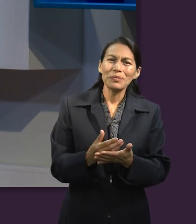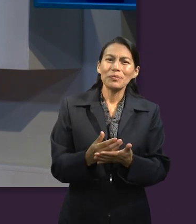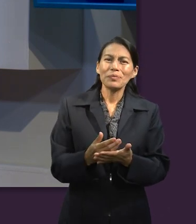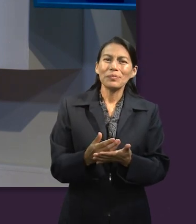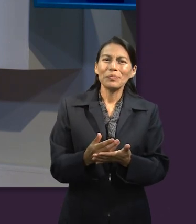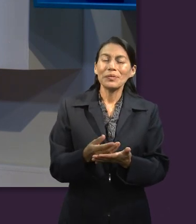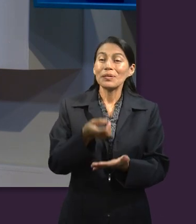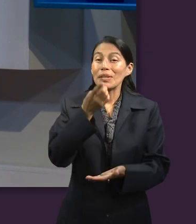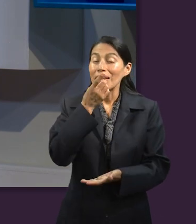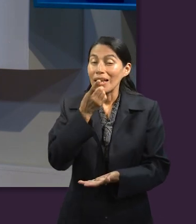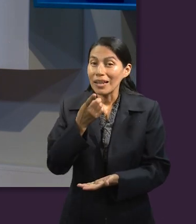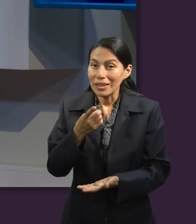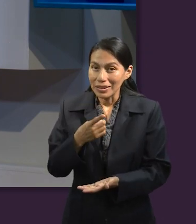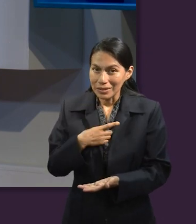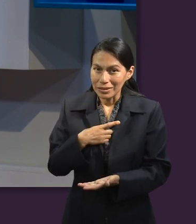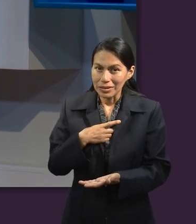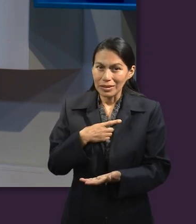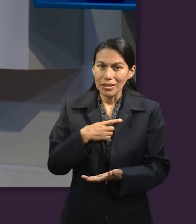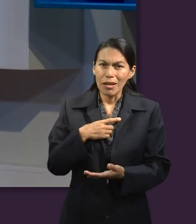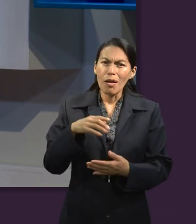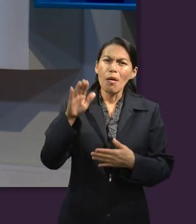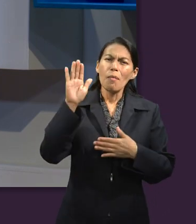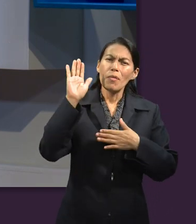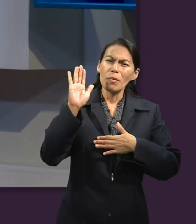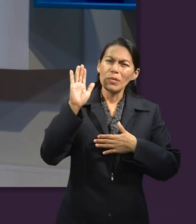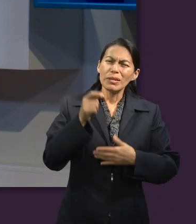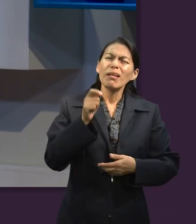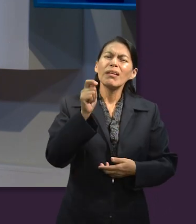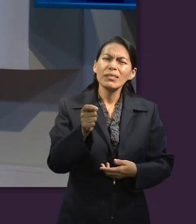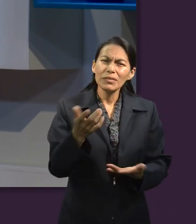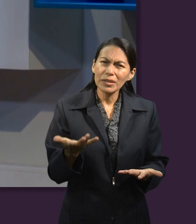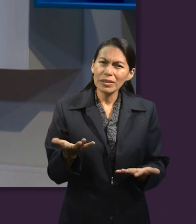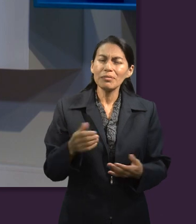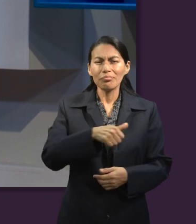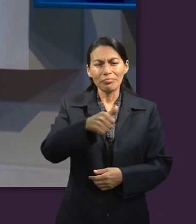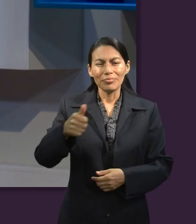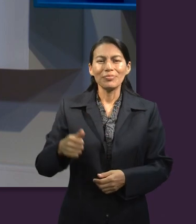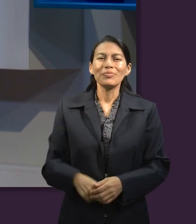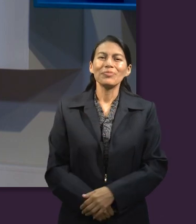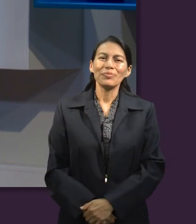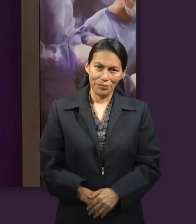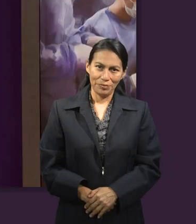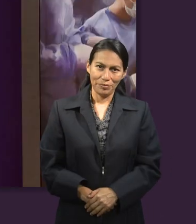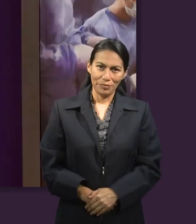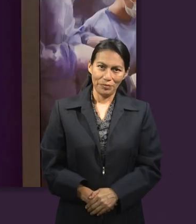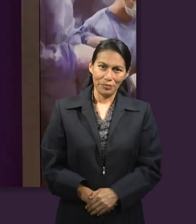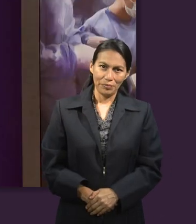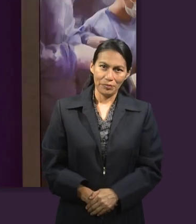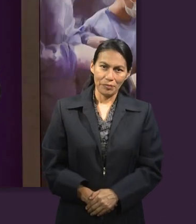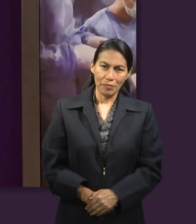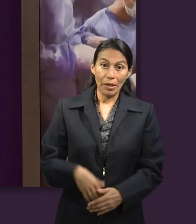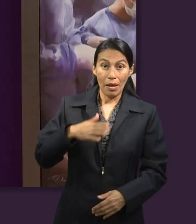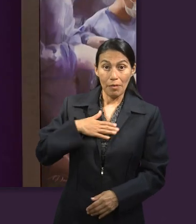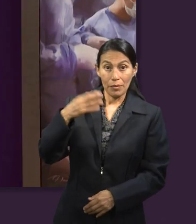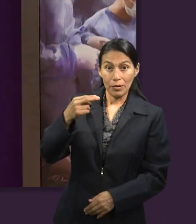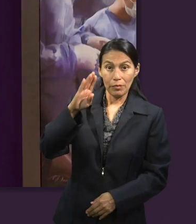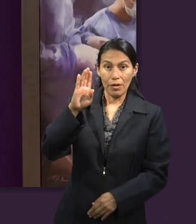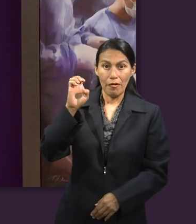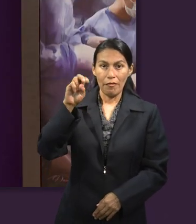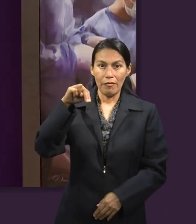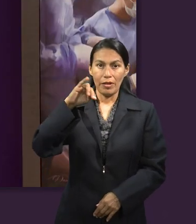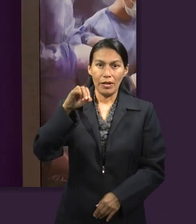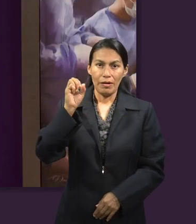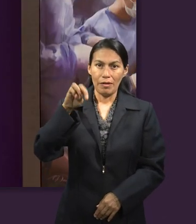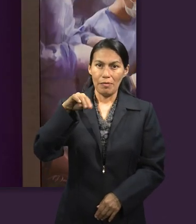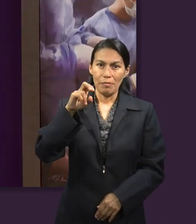y también nos va a indicar que significa una promesa para cada uno de ellos mi nombre es benjamín